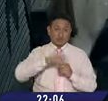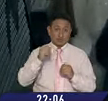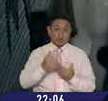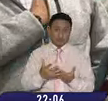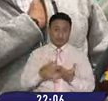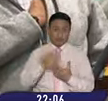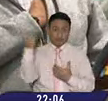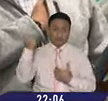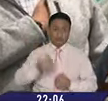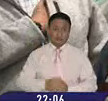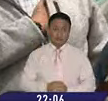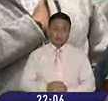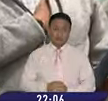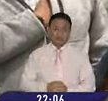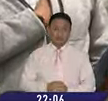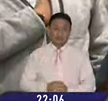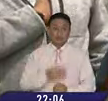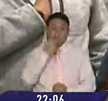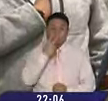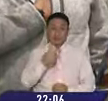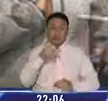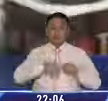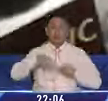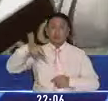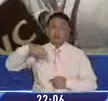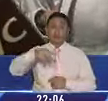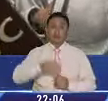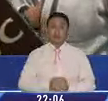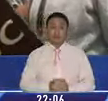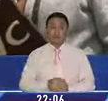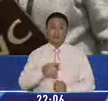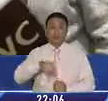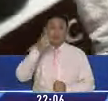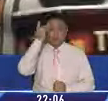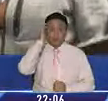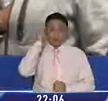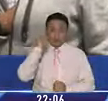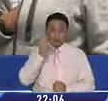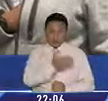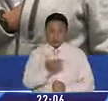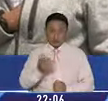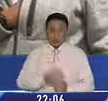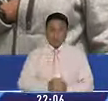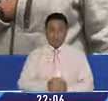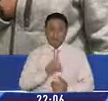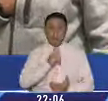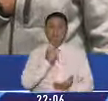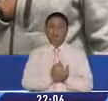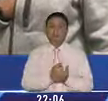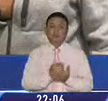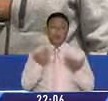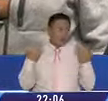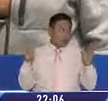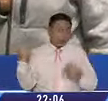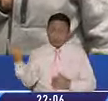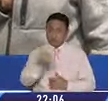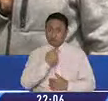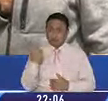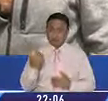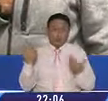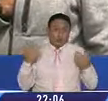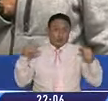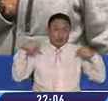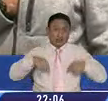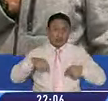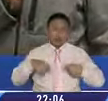pertenencias. Queda mal herida, se le ve que no puede ni caminar. ¿Esto les preocupa porque podría ser cualquiera de ustedes? Exacto. Cualquiera de nosotros, cualquier momento